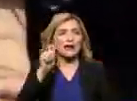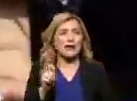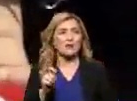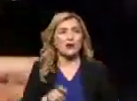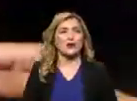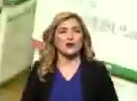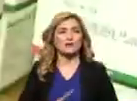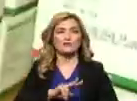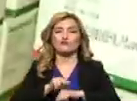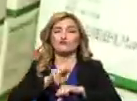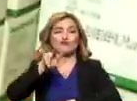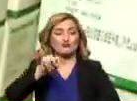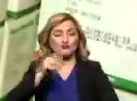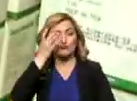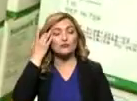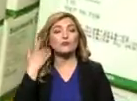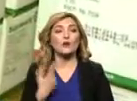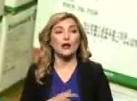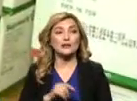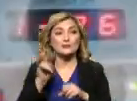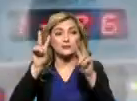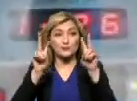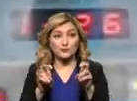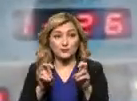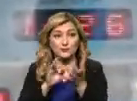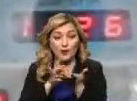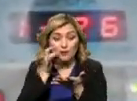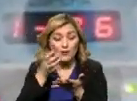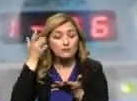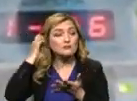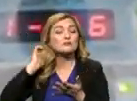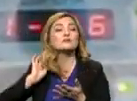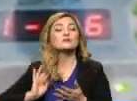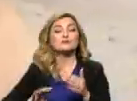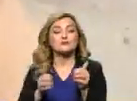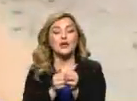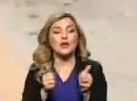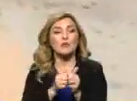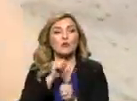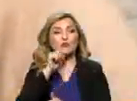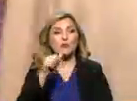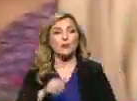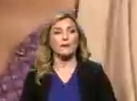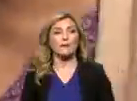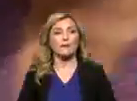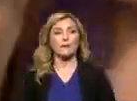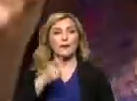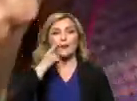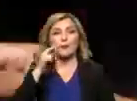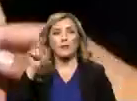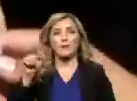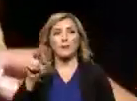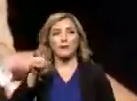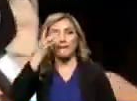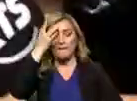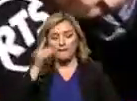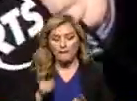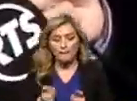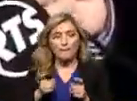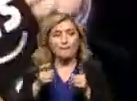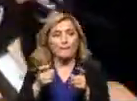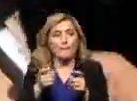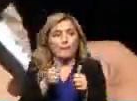que haya normalidad, no solo en el tema de medicinas, sino también de equipos. Yo tengo a mi papá en oncología, tiene un